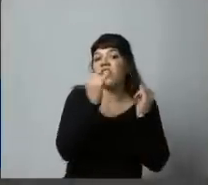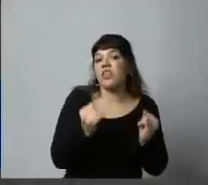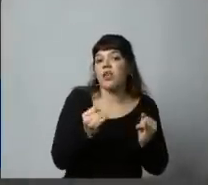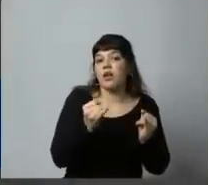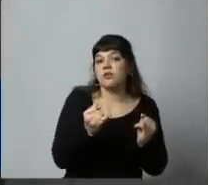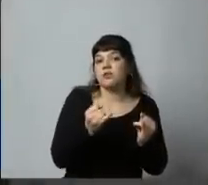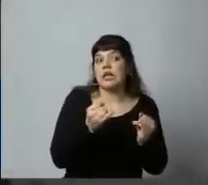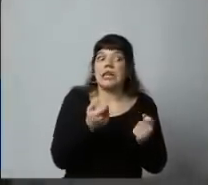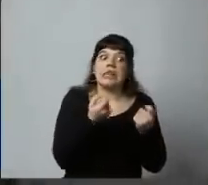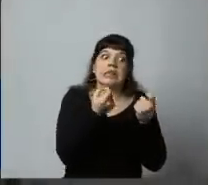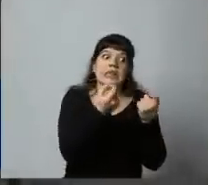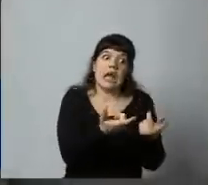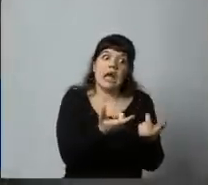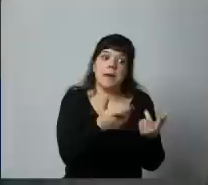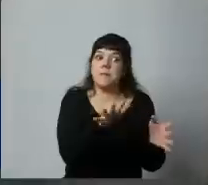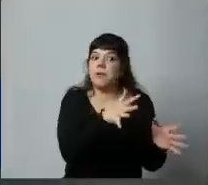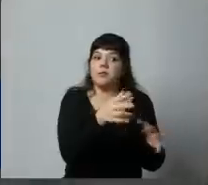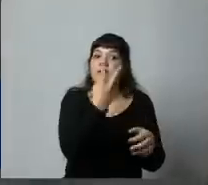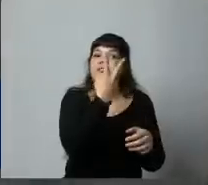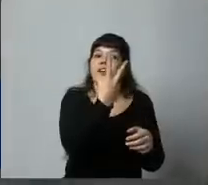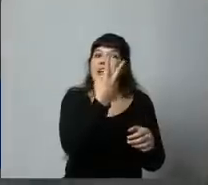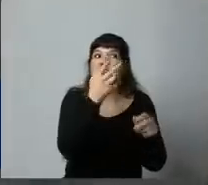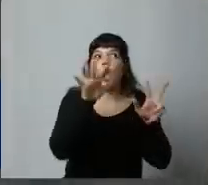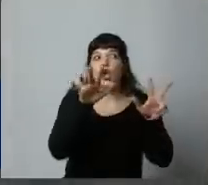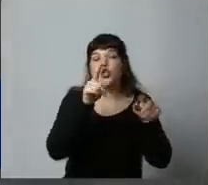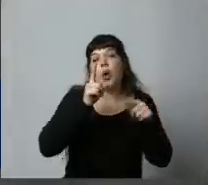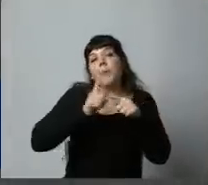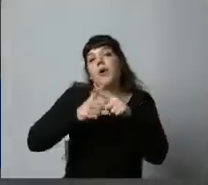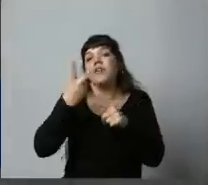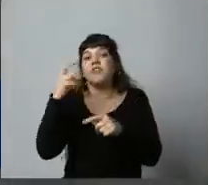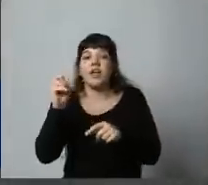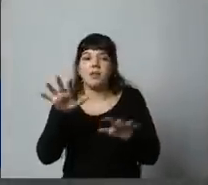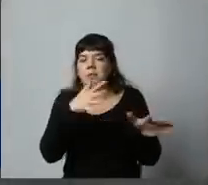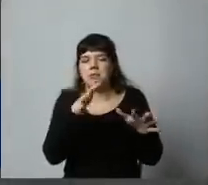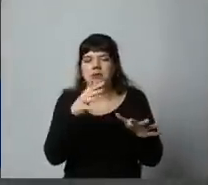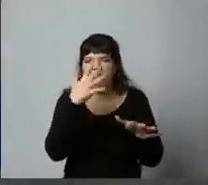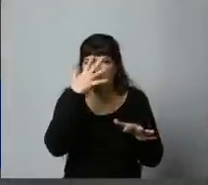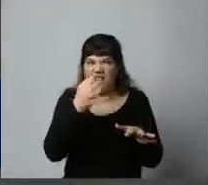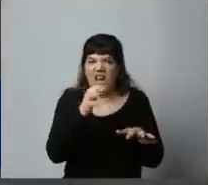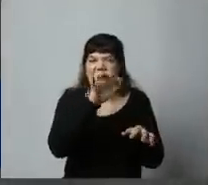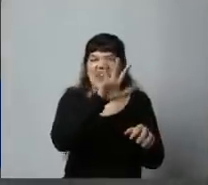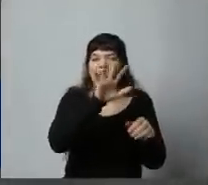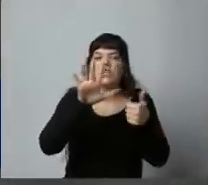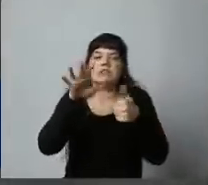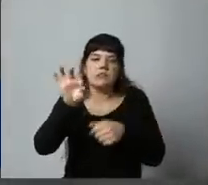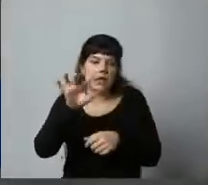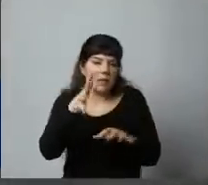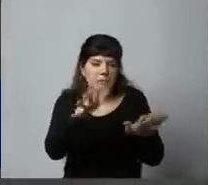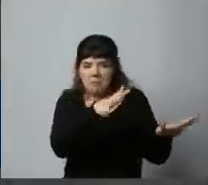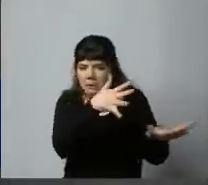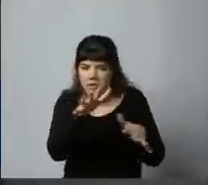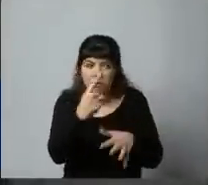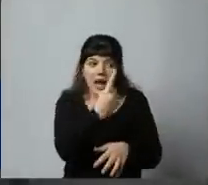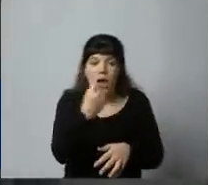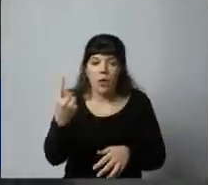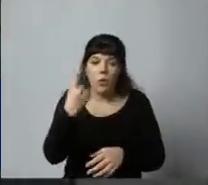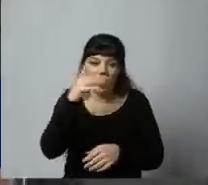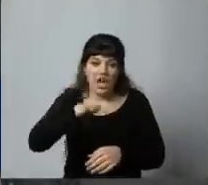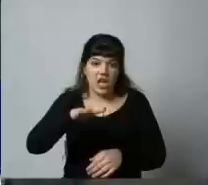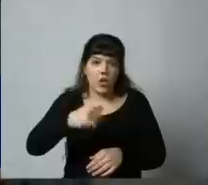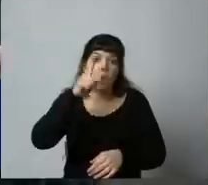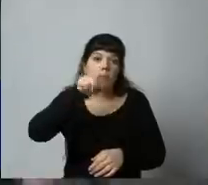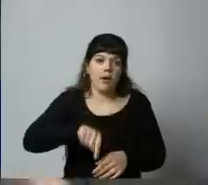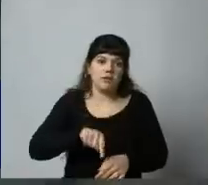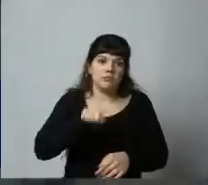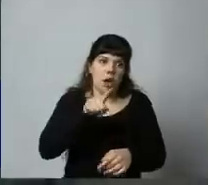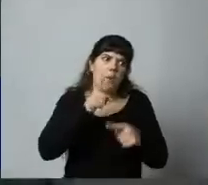a recibir 28 por 20 por niño creo que da 560 más o menos Y eso lo multiplica por